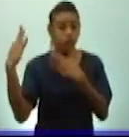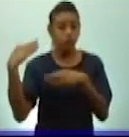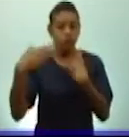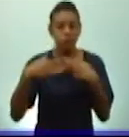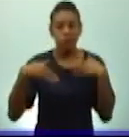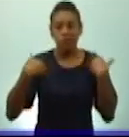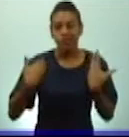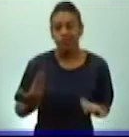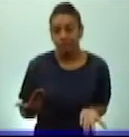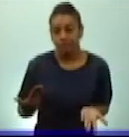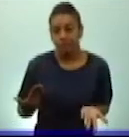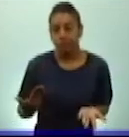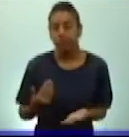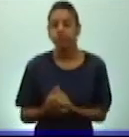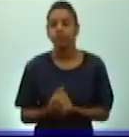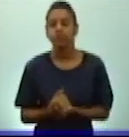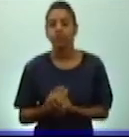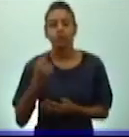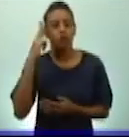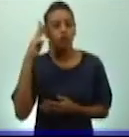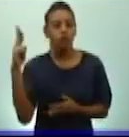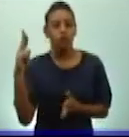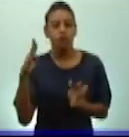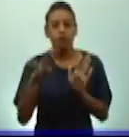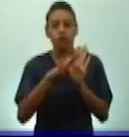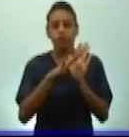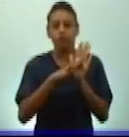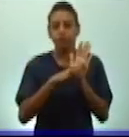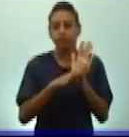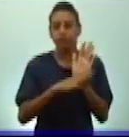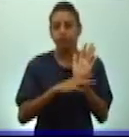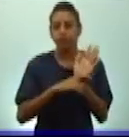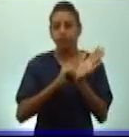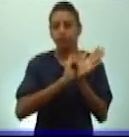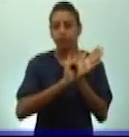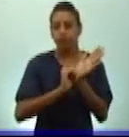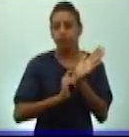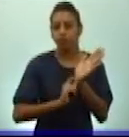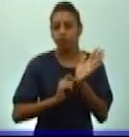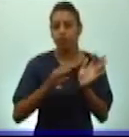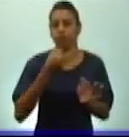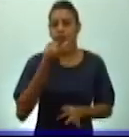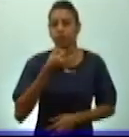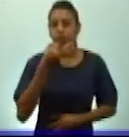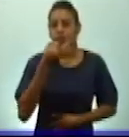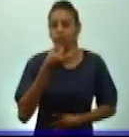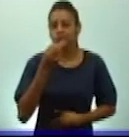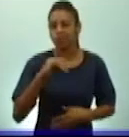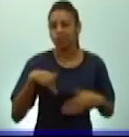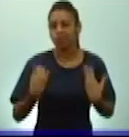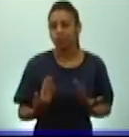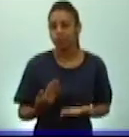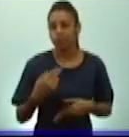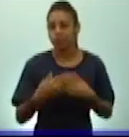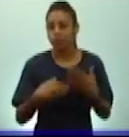problemas? ¿Recuerdan el documento donde Fidel expresó los problemas que agravaban